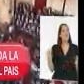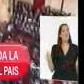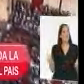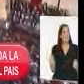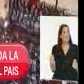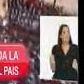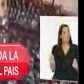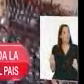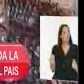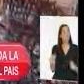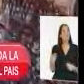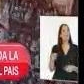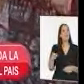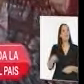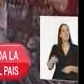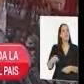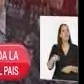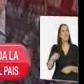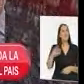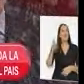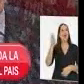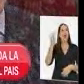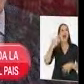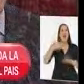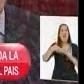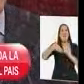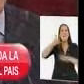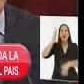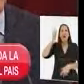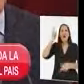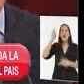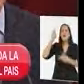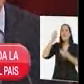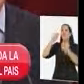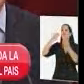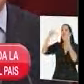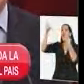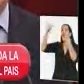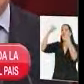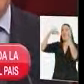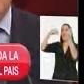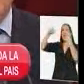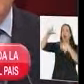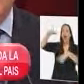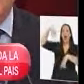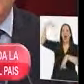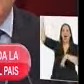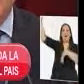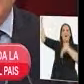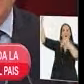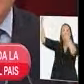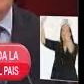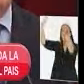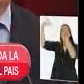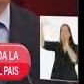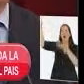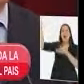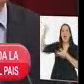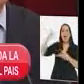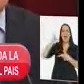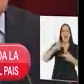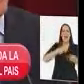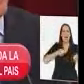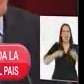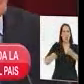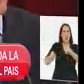Argentina realmente tenga respeto por la ley, por sus instituciones, en el que se pueda trabajar de otra manera y la convivencia política